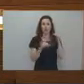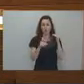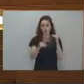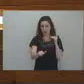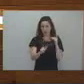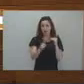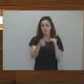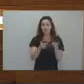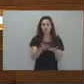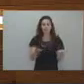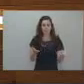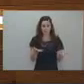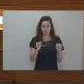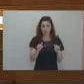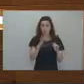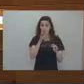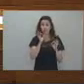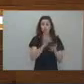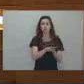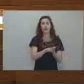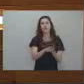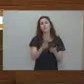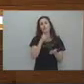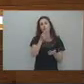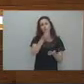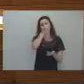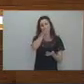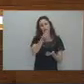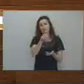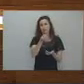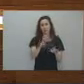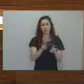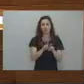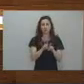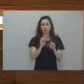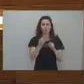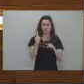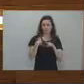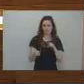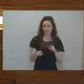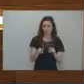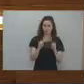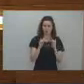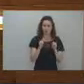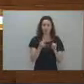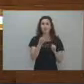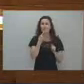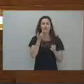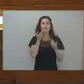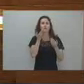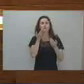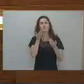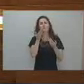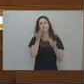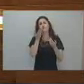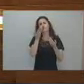disimular que no confiamos en su voluntad. Por eso cuando yo hablo del socialismo de marcapasos no es por irritarles, Es por marcar la diferencia que existe, que no se puede disimular,